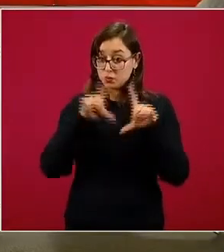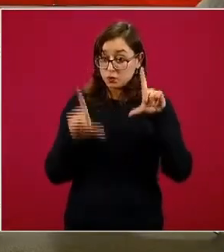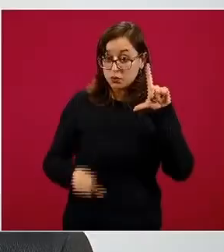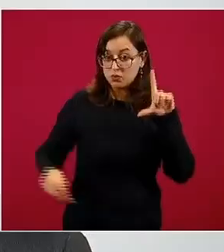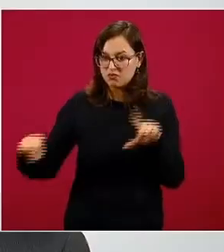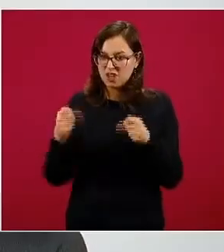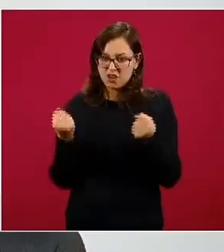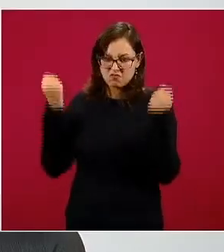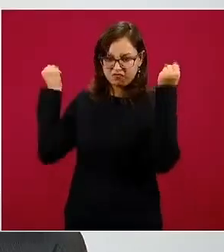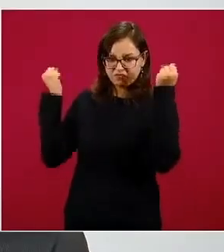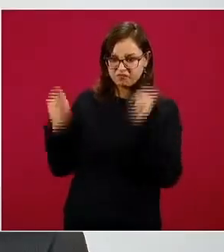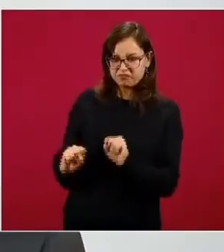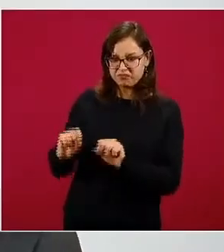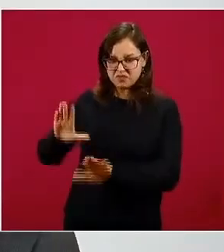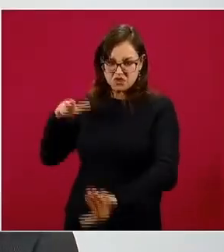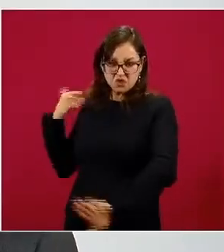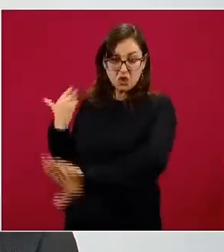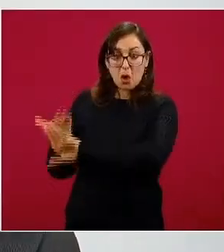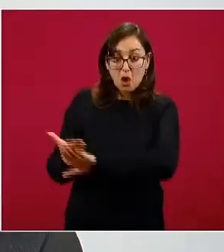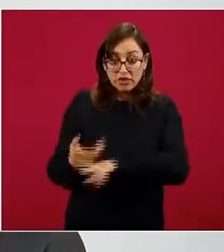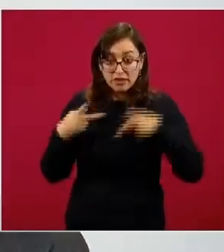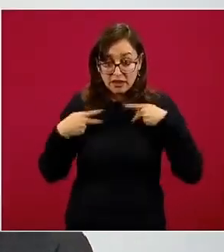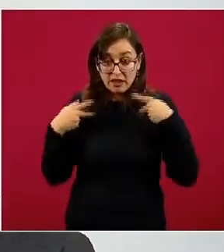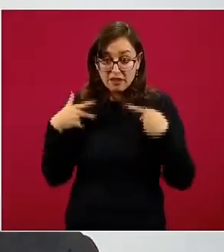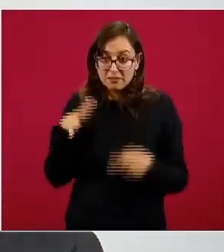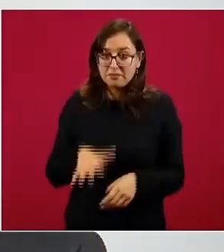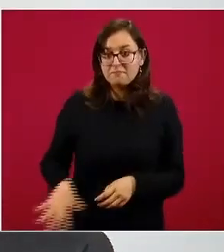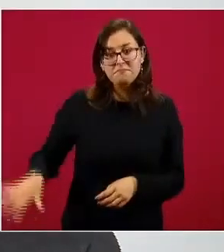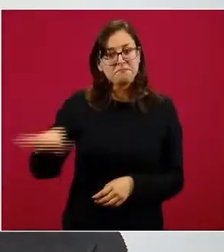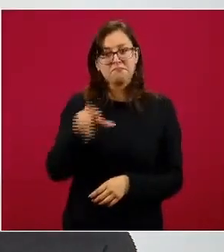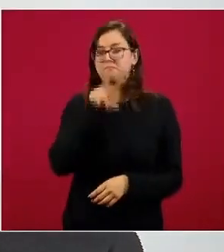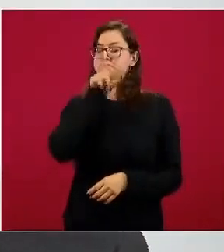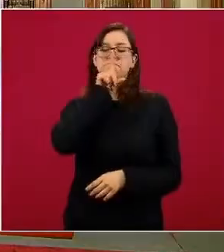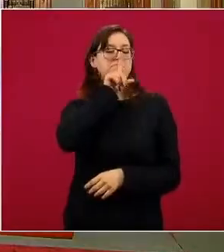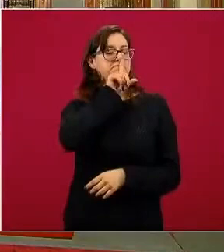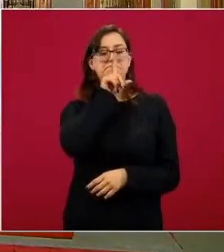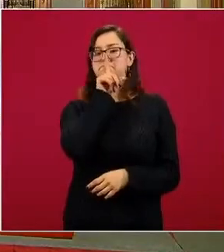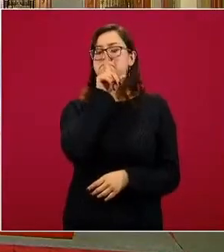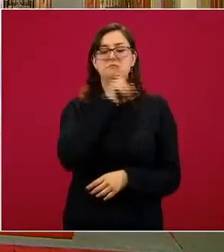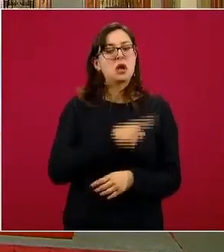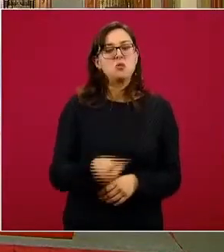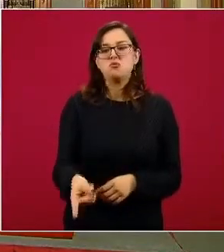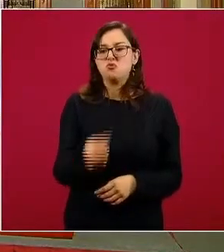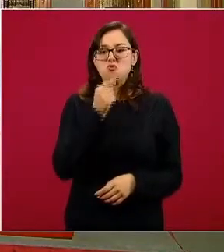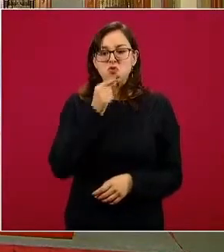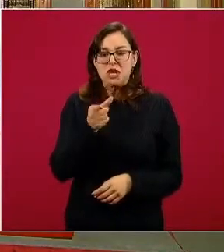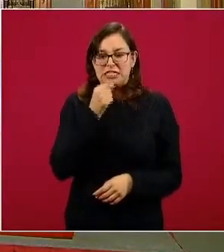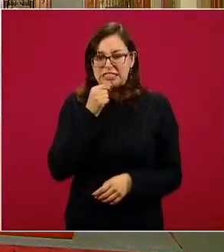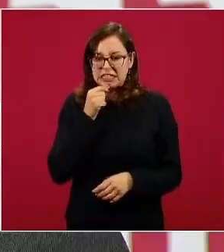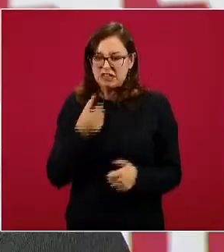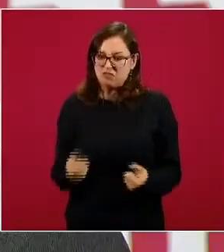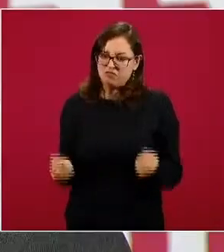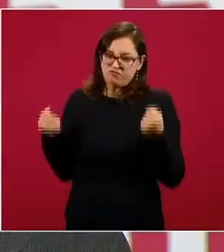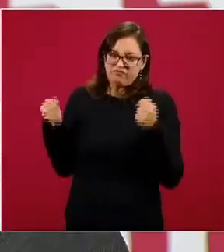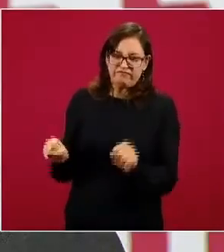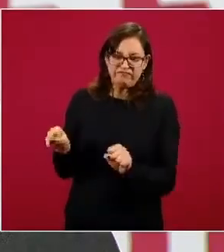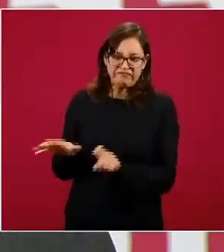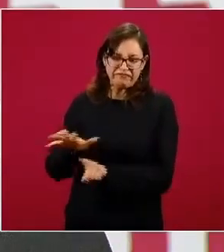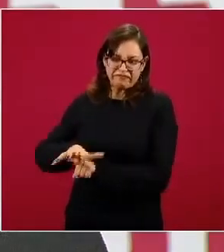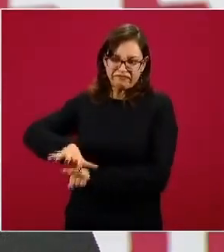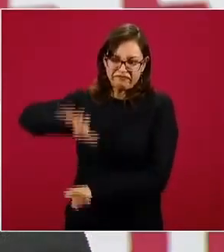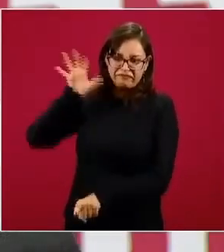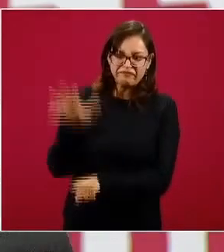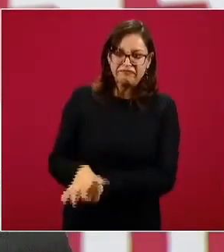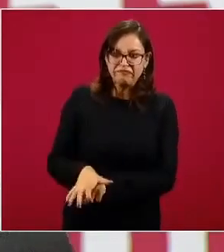acciones coercitivas y mucho menos el uso de la fuerza pública para forzar a ciudadanas y ciudadanos a